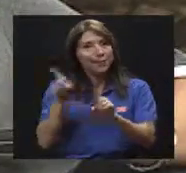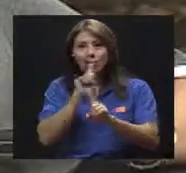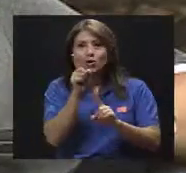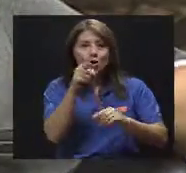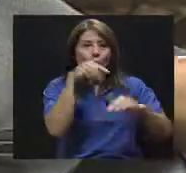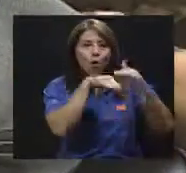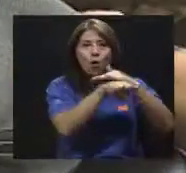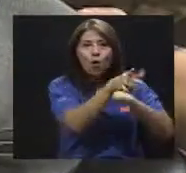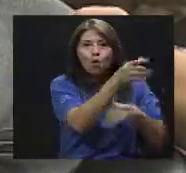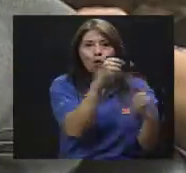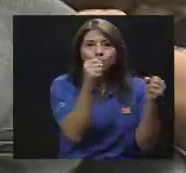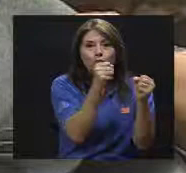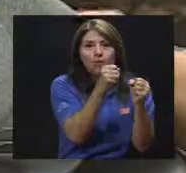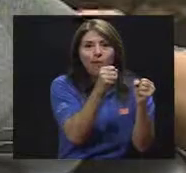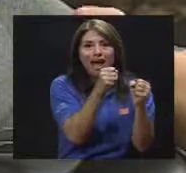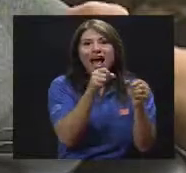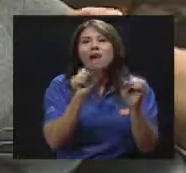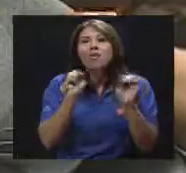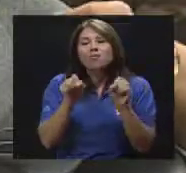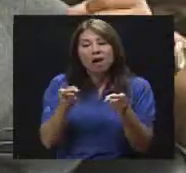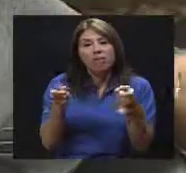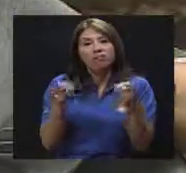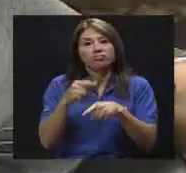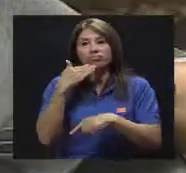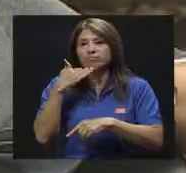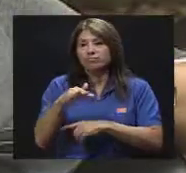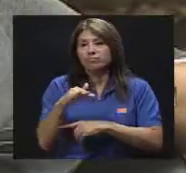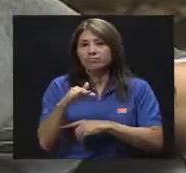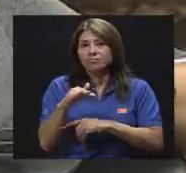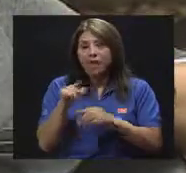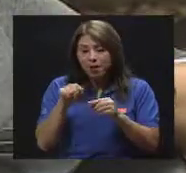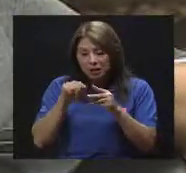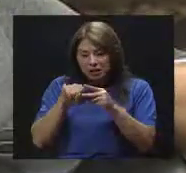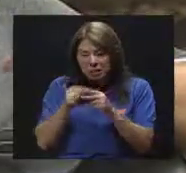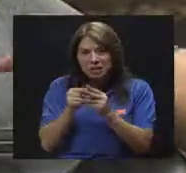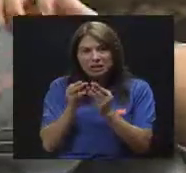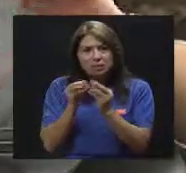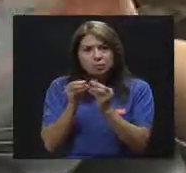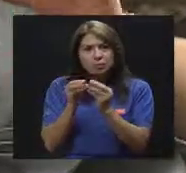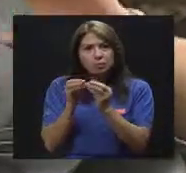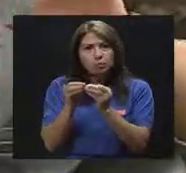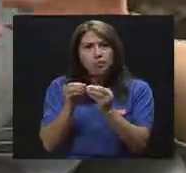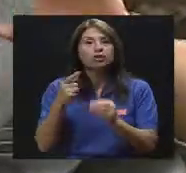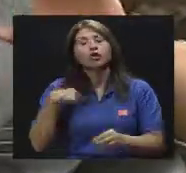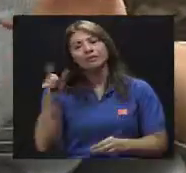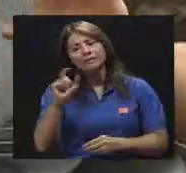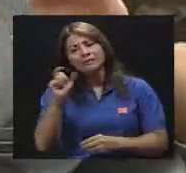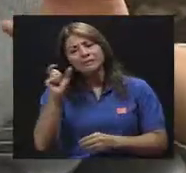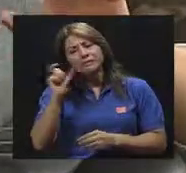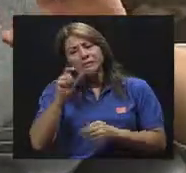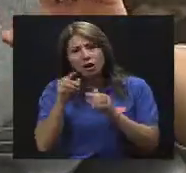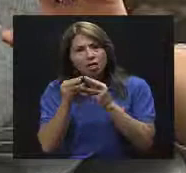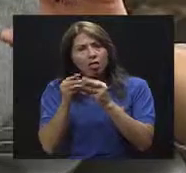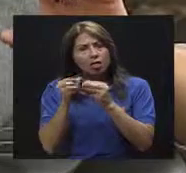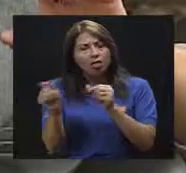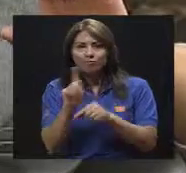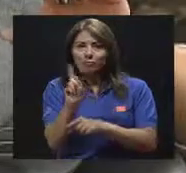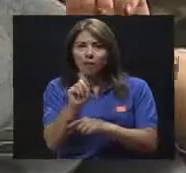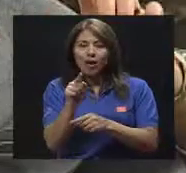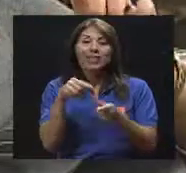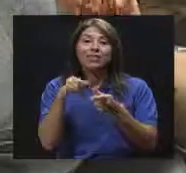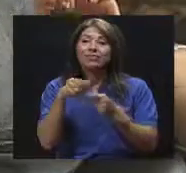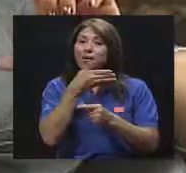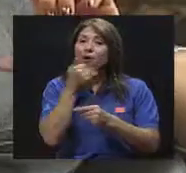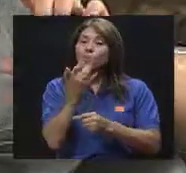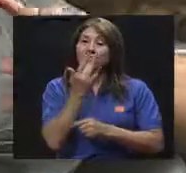doy yo cuenta de eso? Se empiezan a hacer grumos, se empieza como a pelotar, como la gente popularmente dice. Y por más de que yo lo agite, no lo voy a lograr disolver. Entonces, en